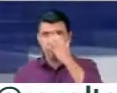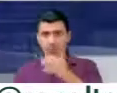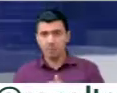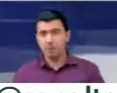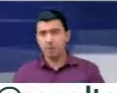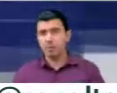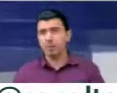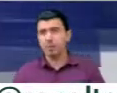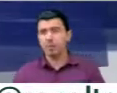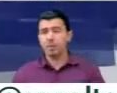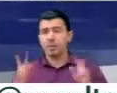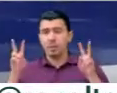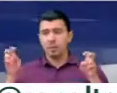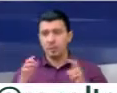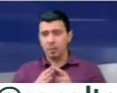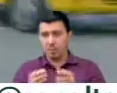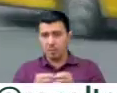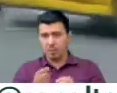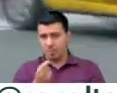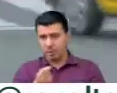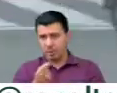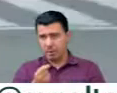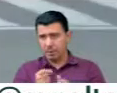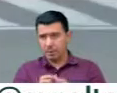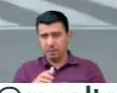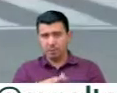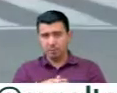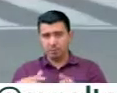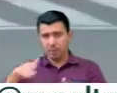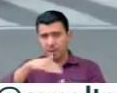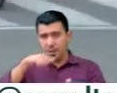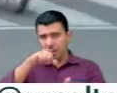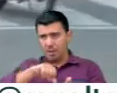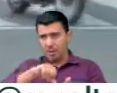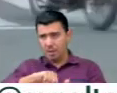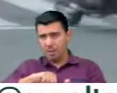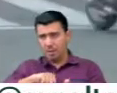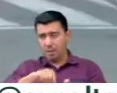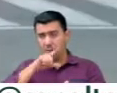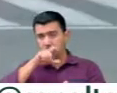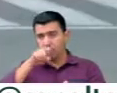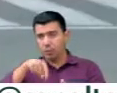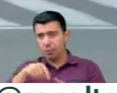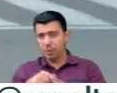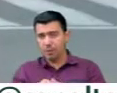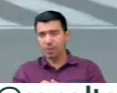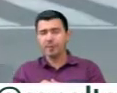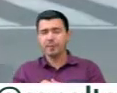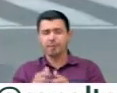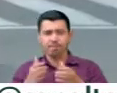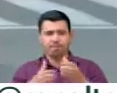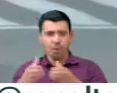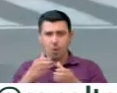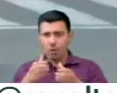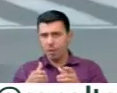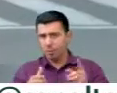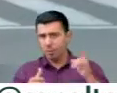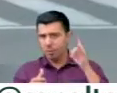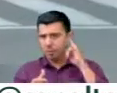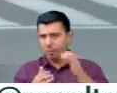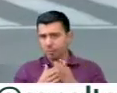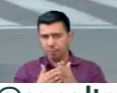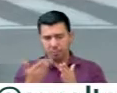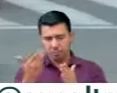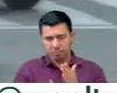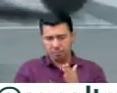Uno de los temas más sensibles del área metropolitana de Bucaramanga, como es el de las fotomultas, llegó hasta el Congreso de la República. Un proyecto